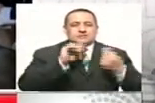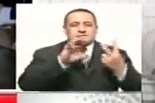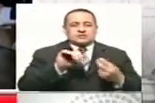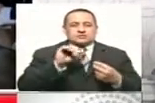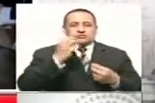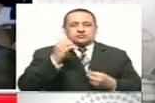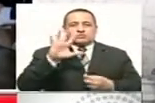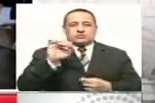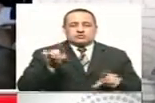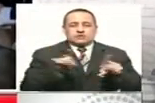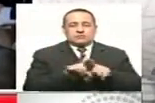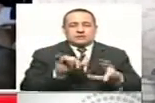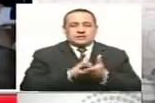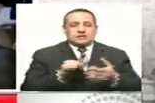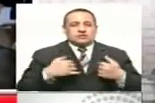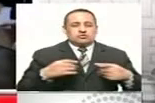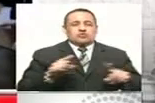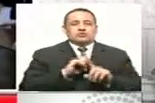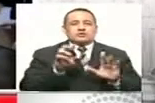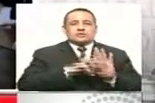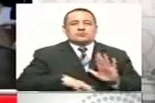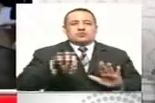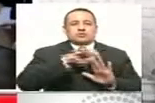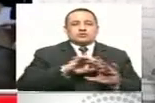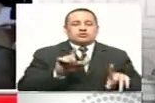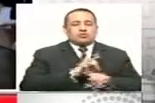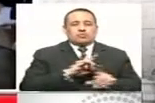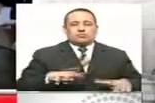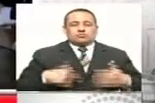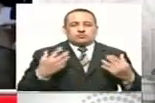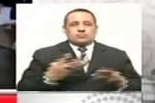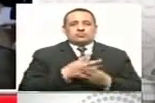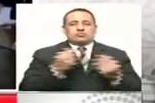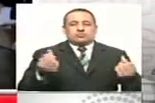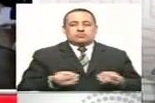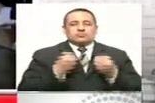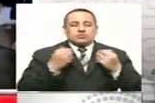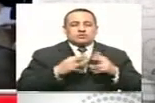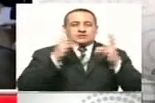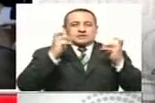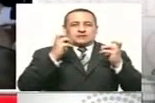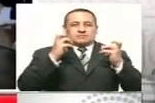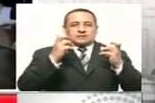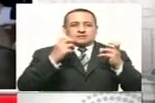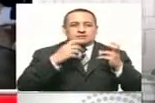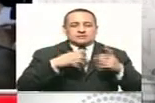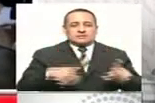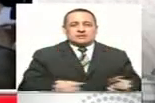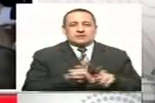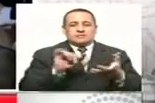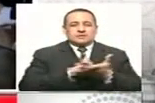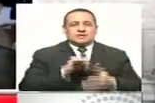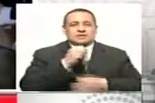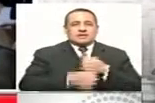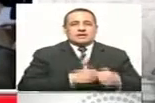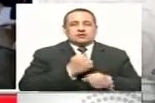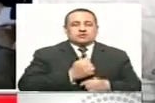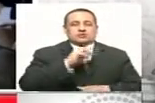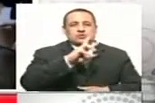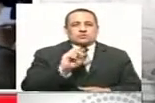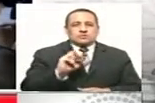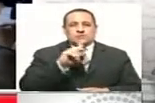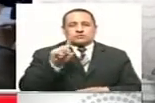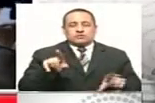de erradicación porque no el proyecto CORA no pudo erradicar por efectos de pandemia. El 2021